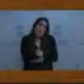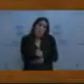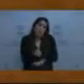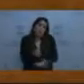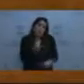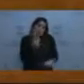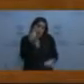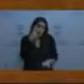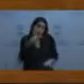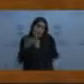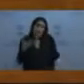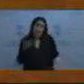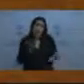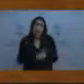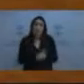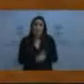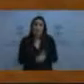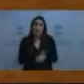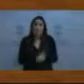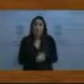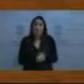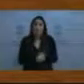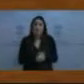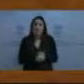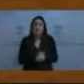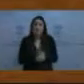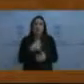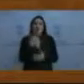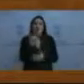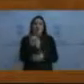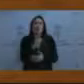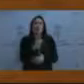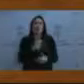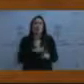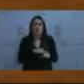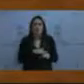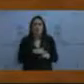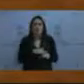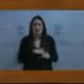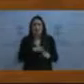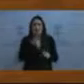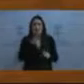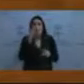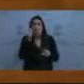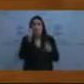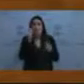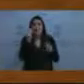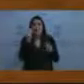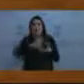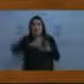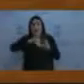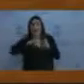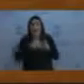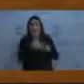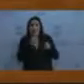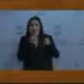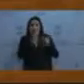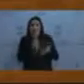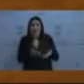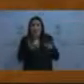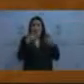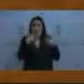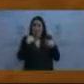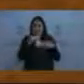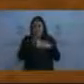ley. ¿Y por qué no la vamos a apoyar? Bueno, pues entendemos que esta aplicación de la declaración responsable en la obtención de